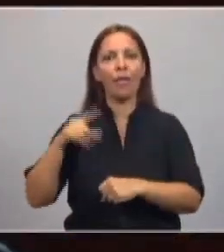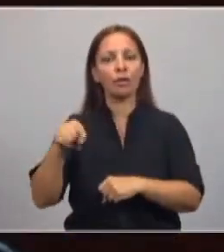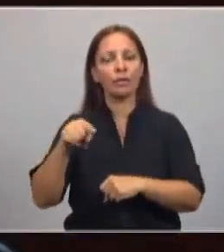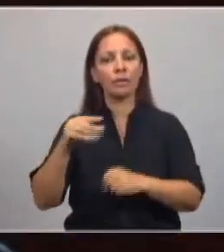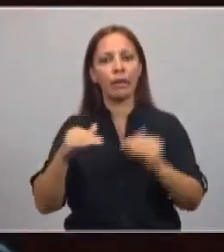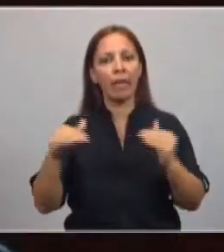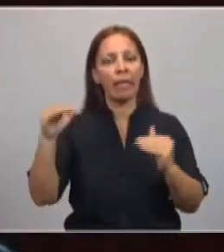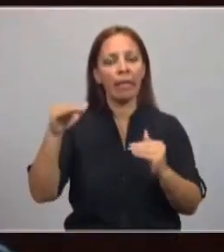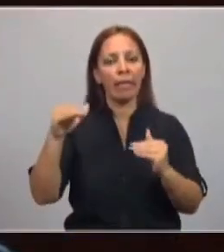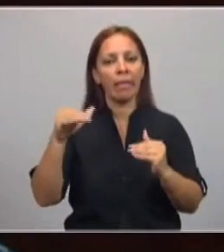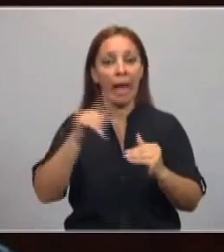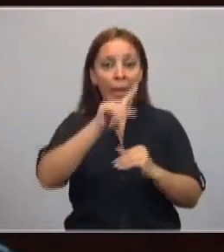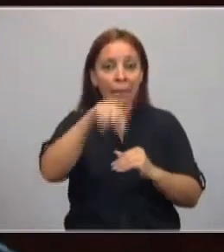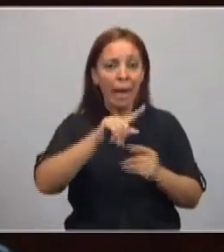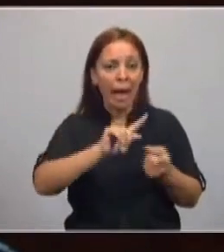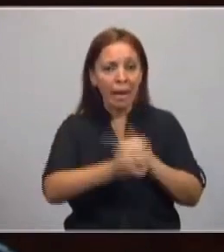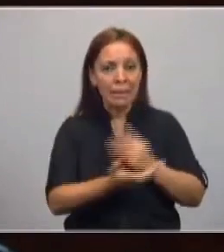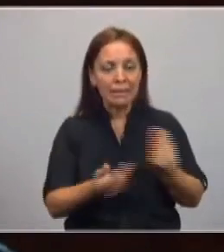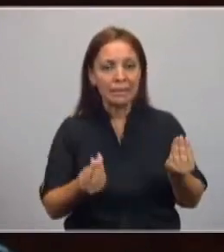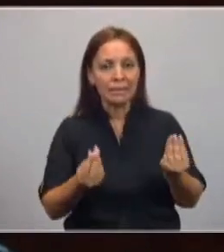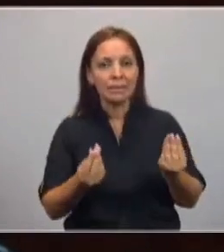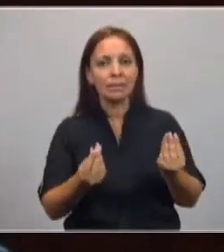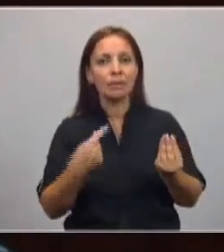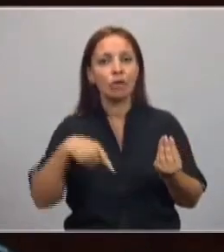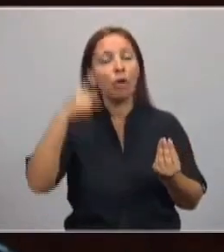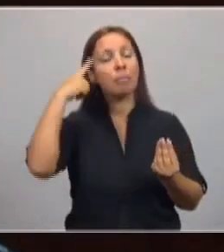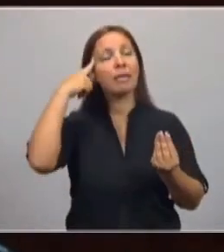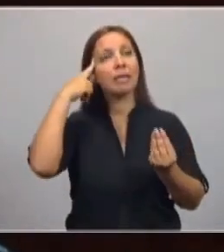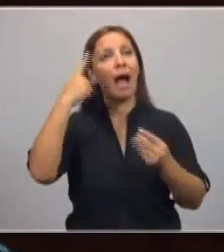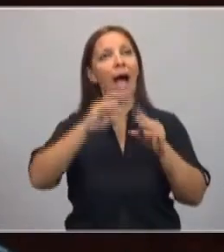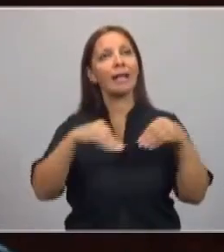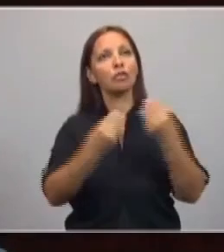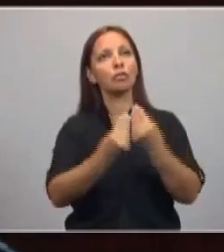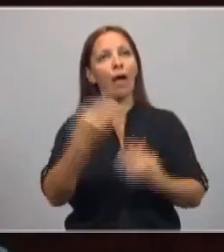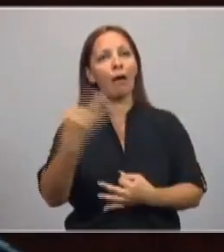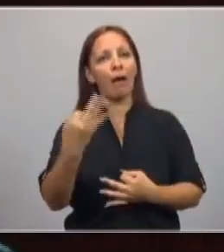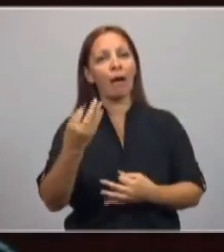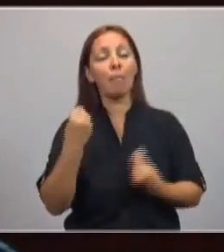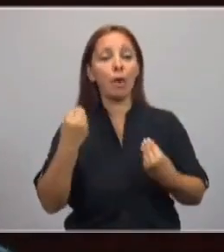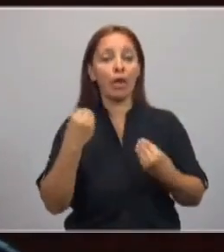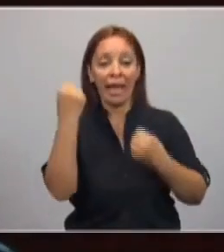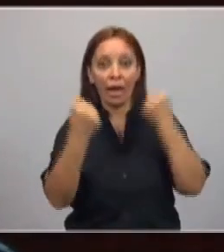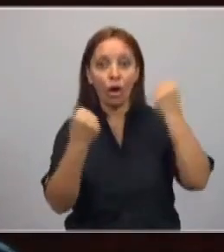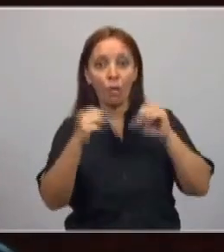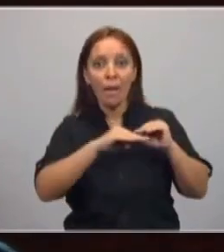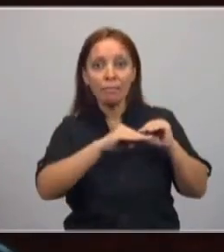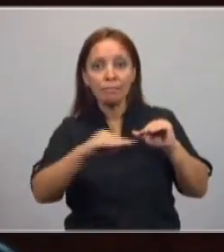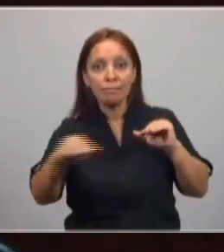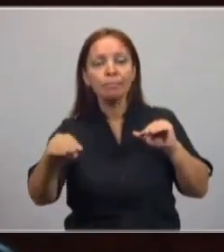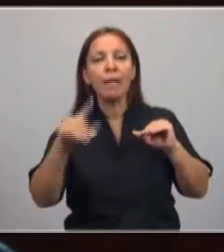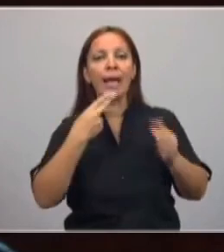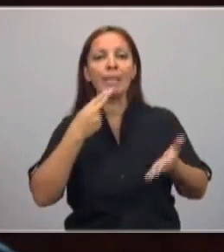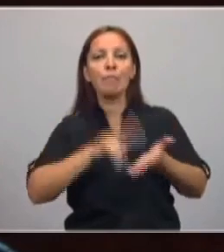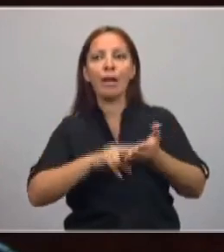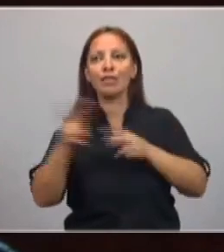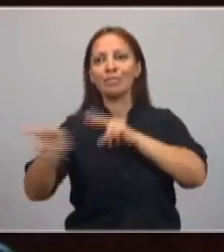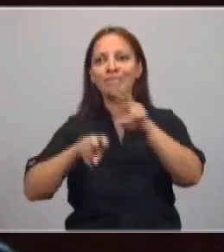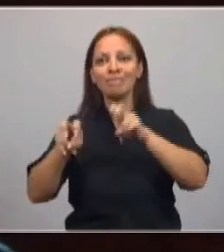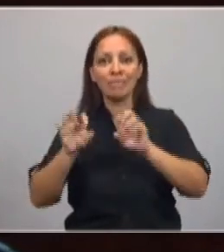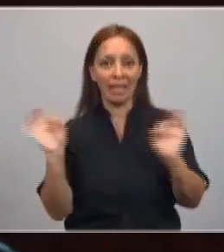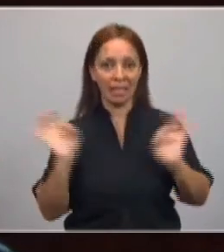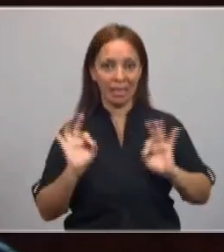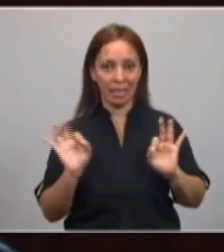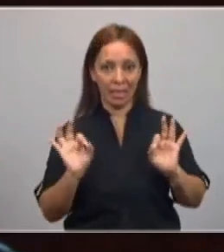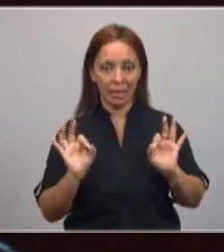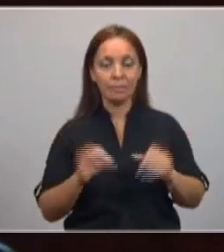efecto inverso, alejan el resultado esperado porque la recesión reduce la recaudación impositiva. Este